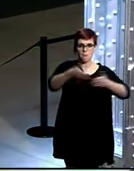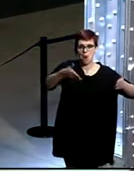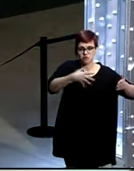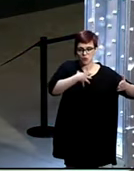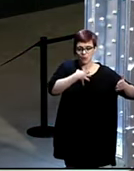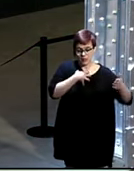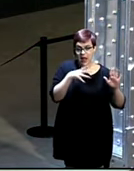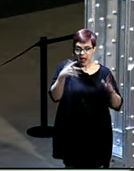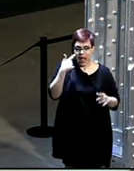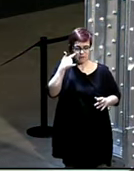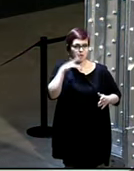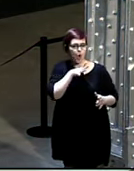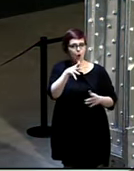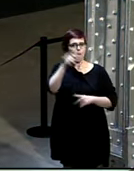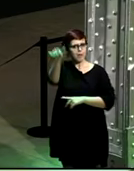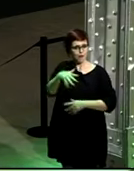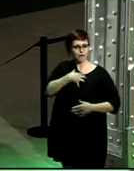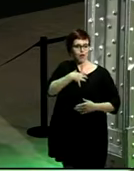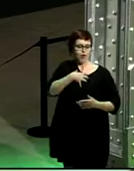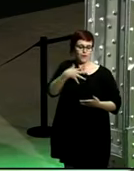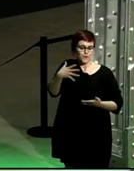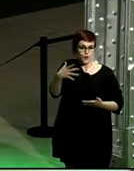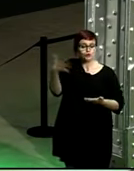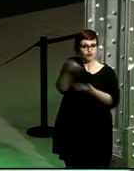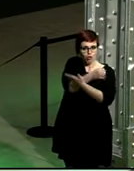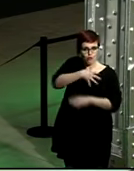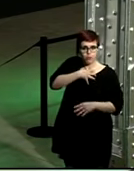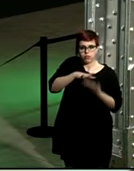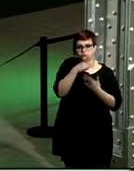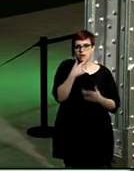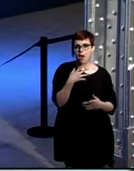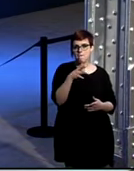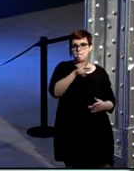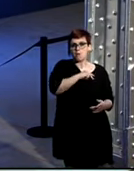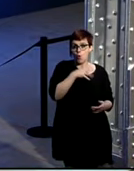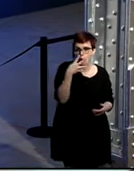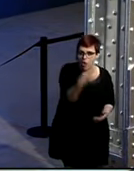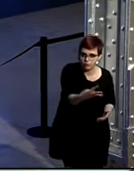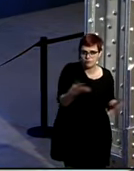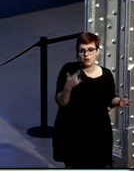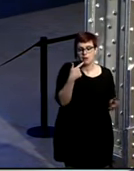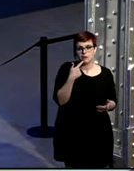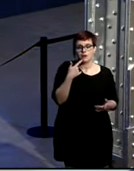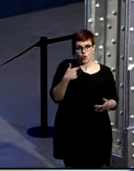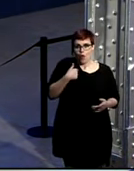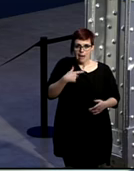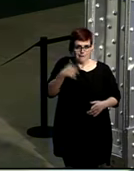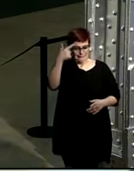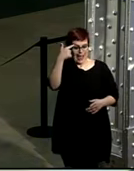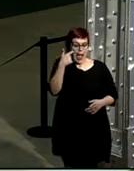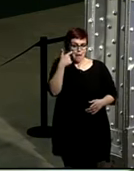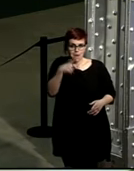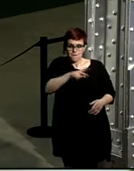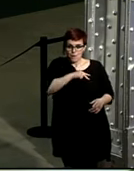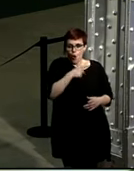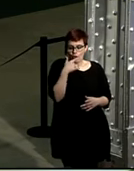películas se llevan 4 premios en un festival. Podía haber sido Bueno, una yo cosa a mí bien lo- aceptada, más discreta. A ver, a mí lo de los premios me ha hecho muchísima ilusión y no me esperaba